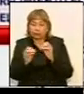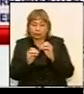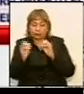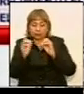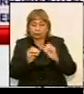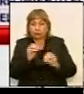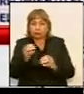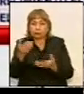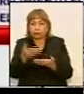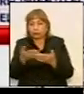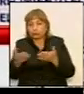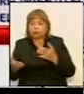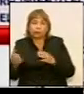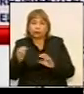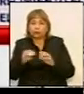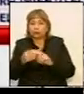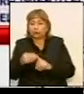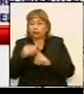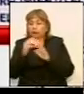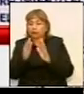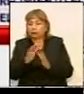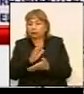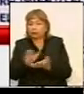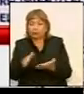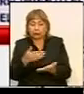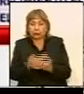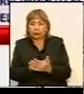impuestos, gravámenes especiales, todo,